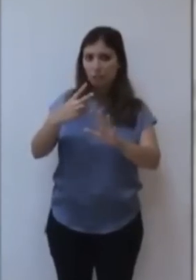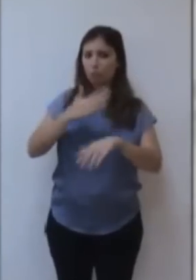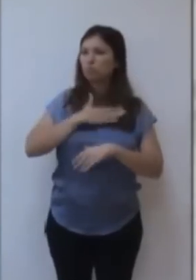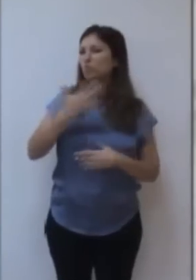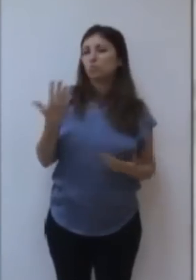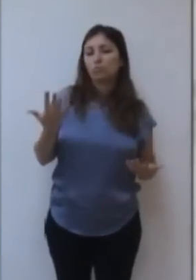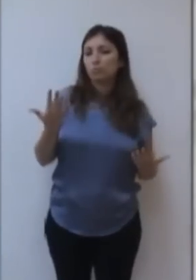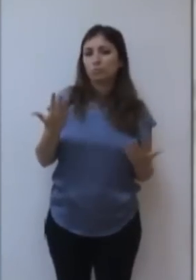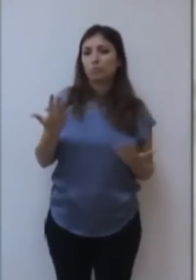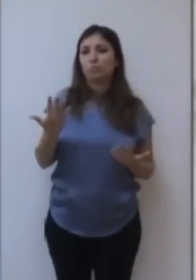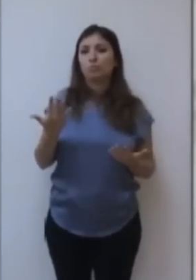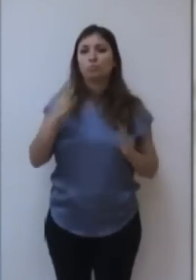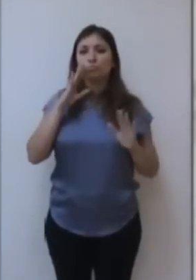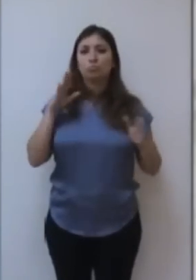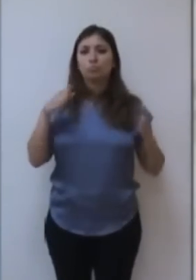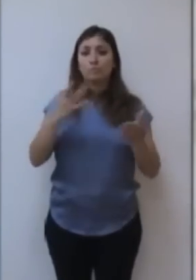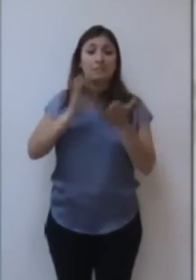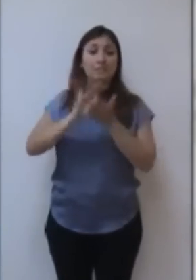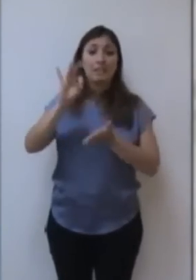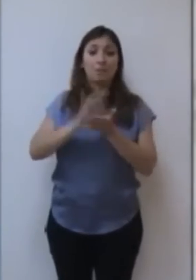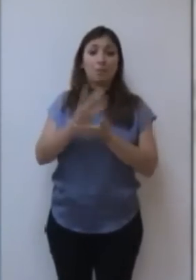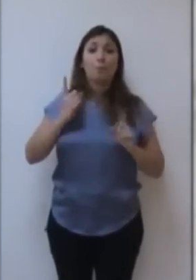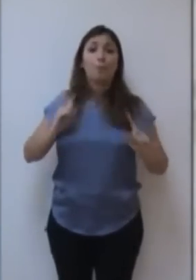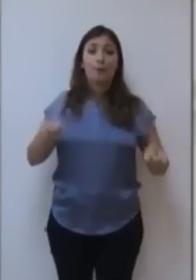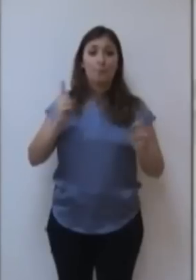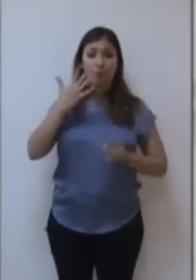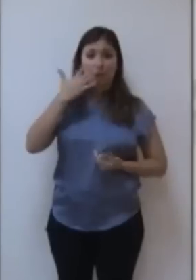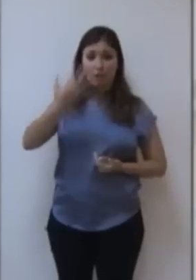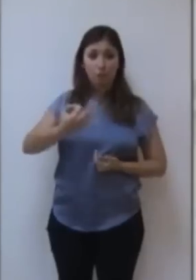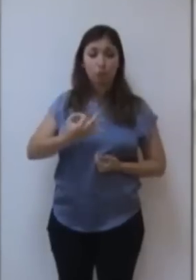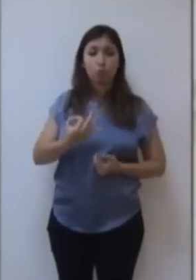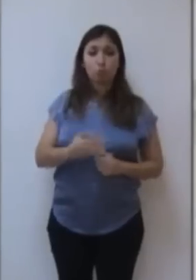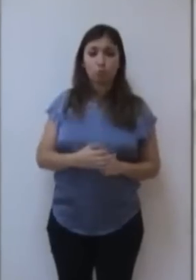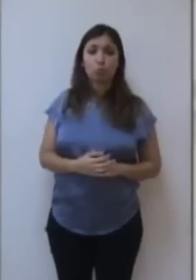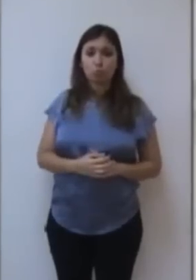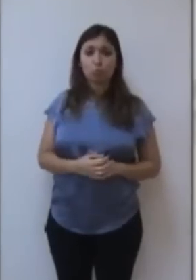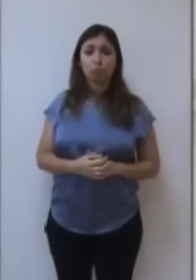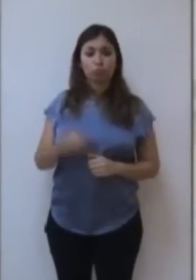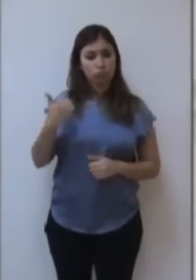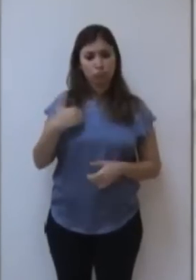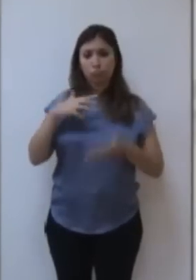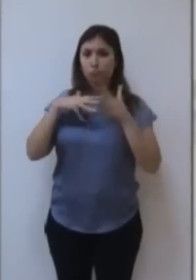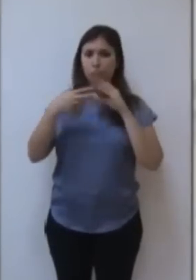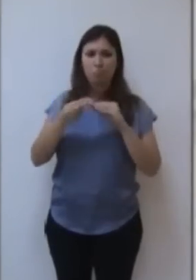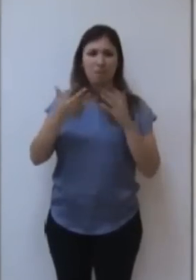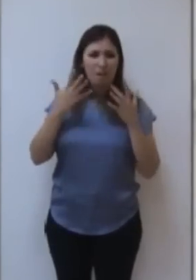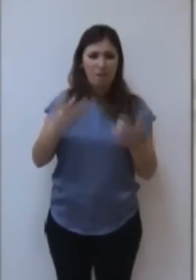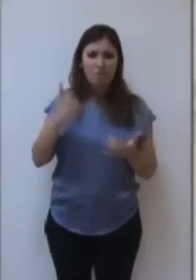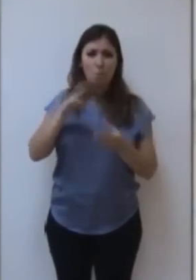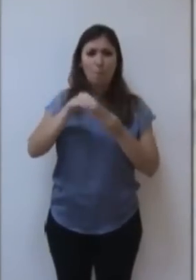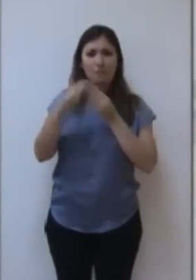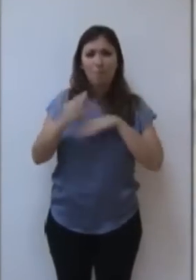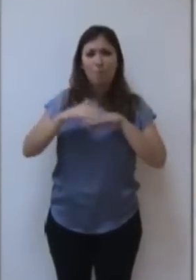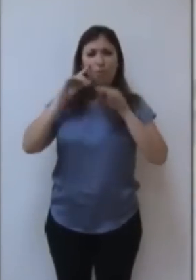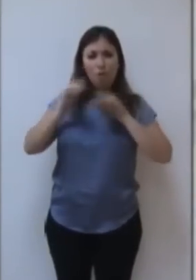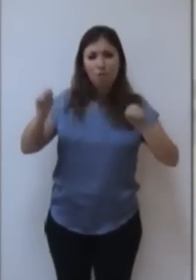en un servicio de prevención de riesgos, en el que hemos adaptado muchos materiales formativos